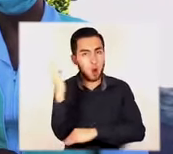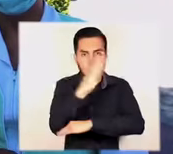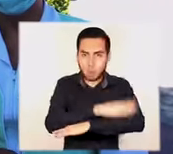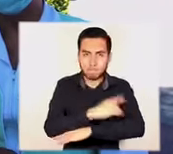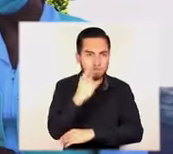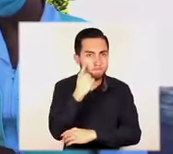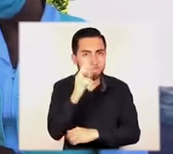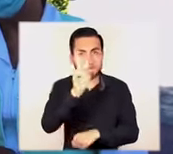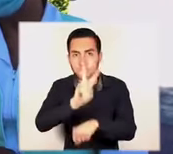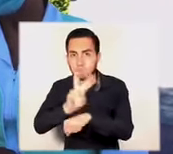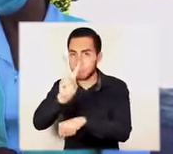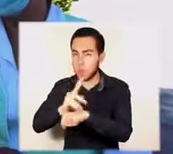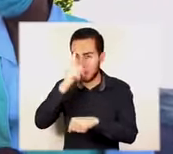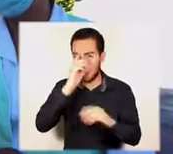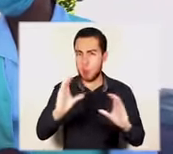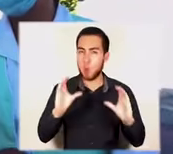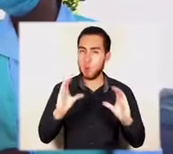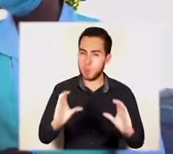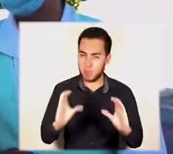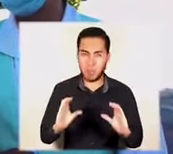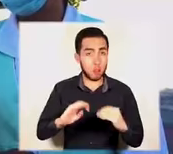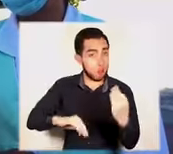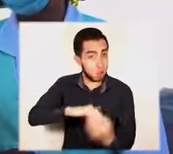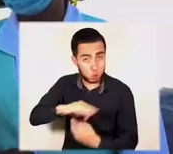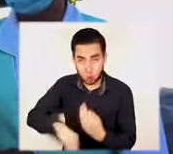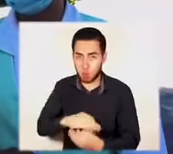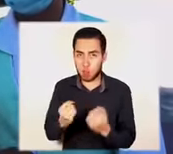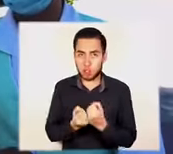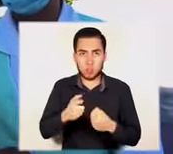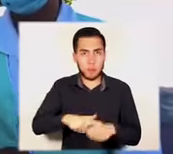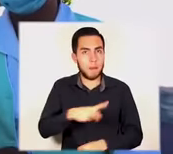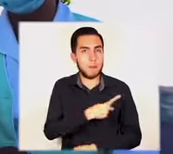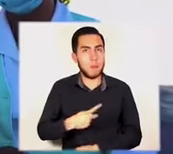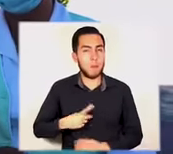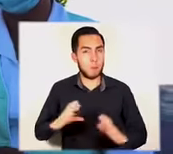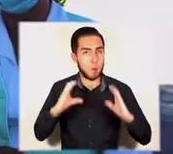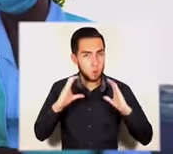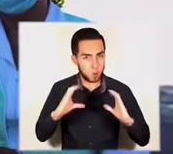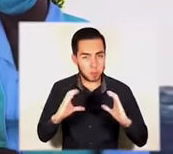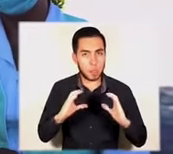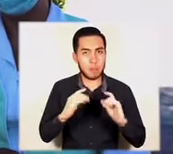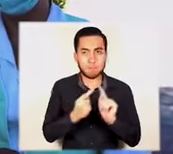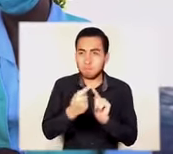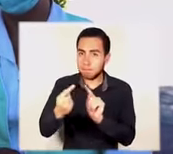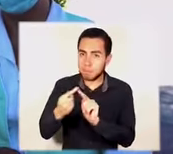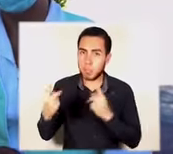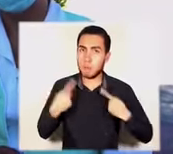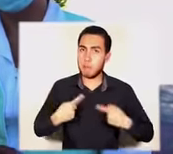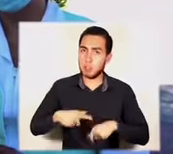en las calles también para cuidar de ellos. Todos como sociedad debemos de cuidar de todo el